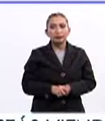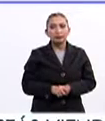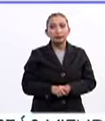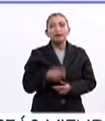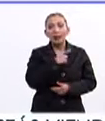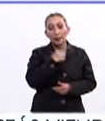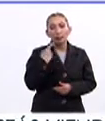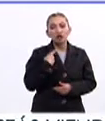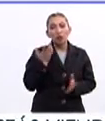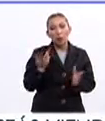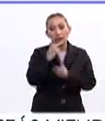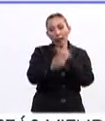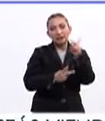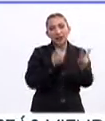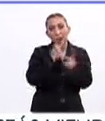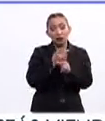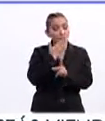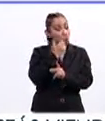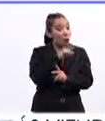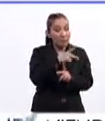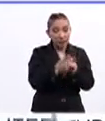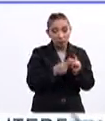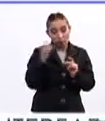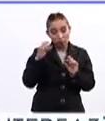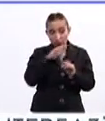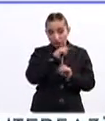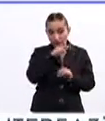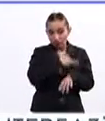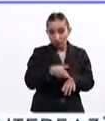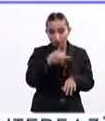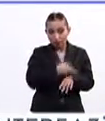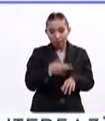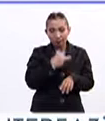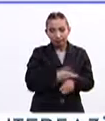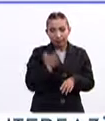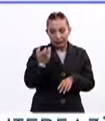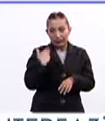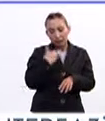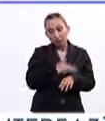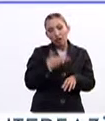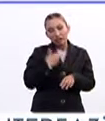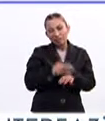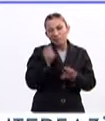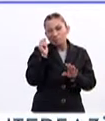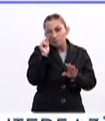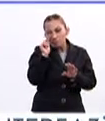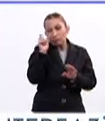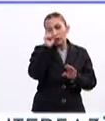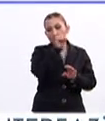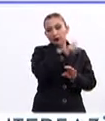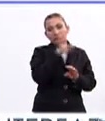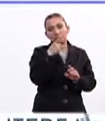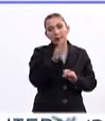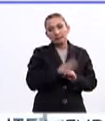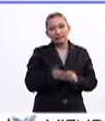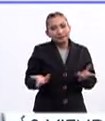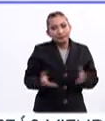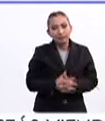tuvimos que sacar nuestro pasaporte los que no lo teníamos. También es un proceso pues un poquito difícil, pero bueno.